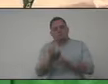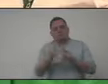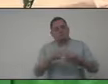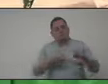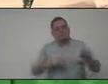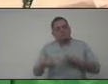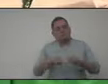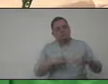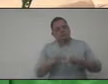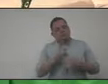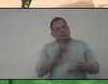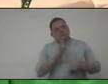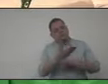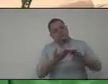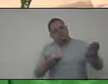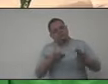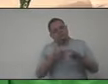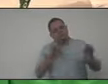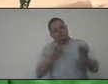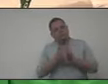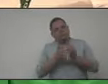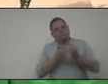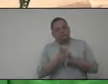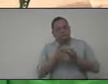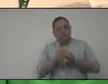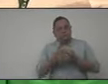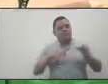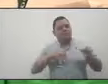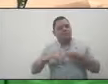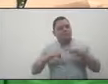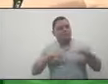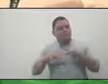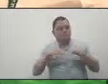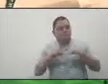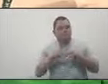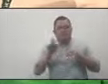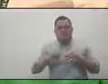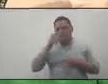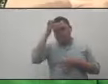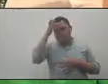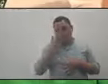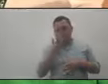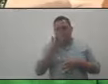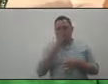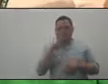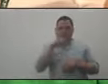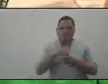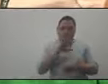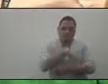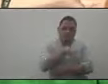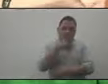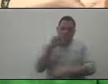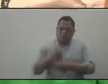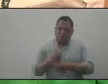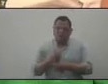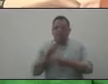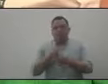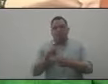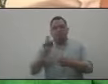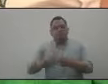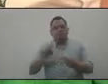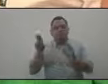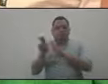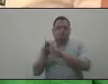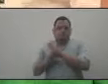acciones de petición de información y explicaciones, así como la evaluación de la gestión. Se encuentra normada